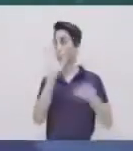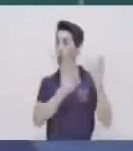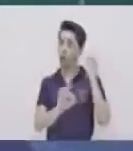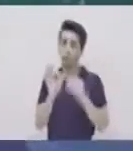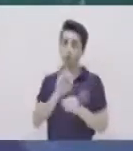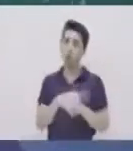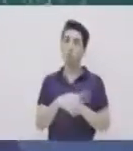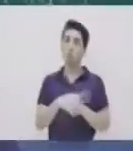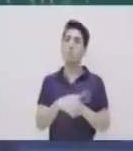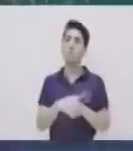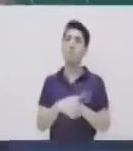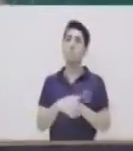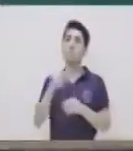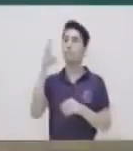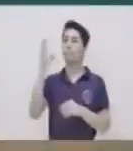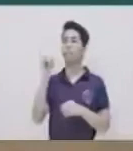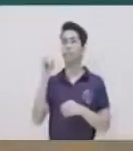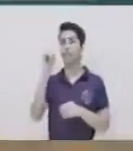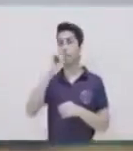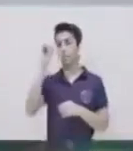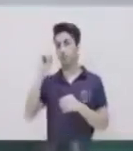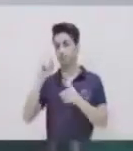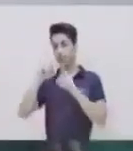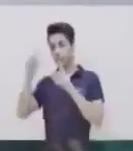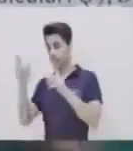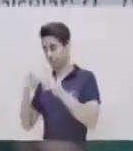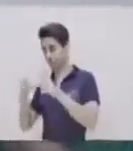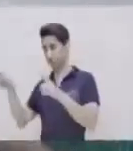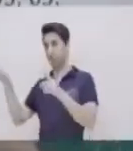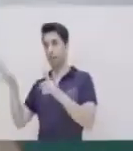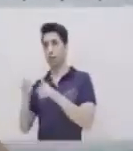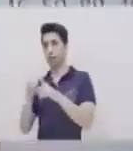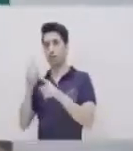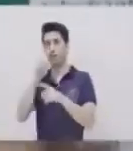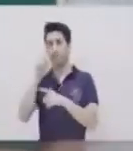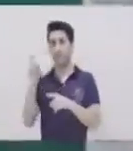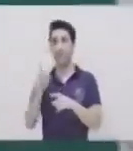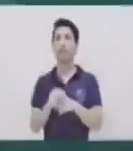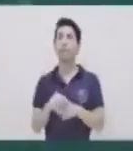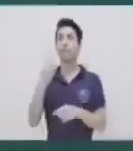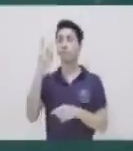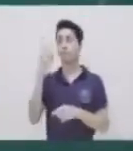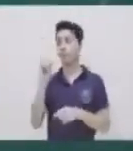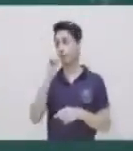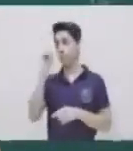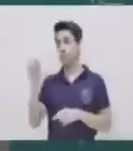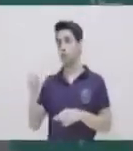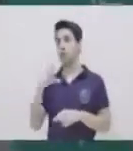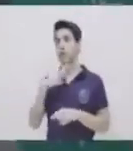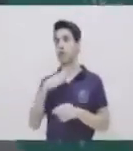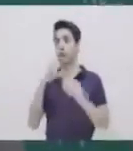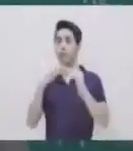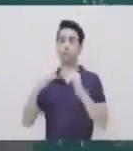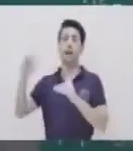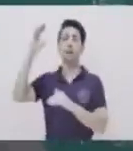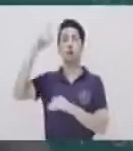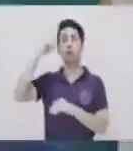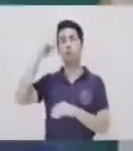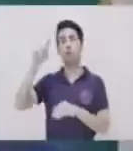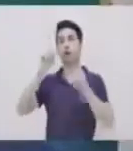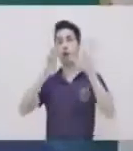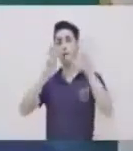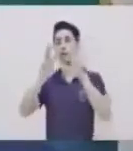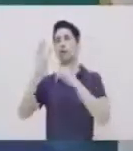89.5, o el 20%, que sería el complemento de 80 para hacer 100, el 20% obtuvo una nota mayor